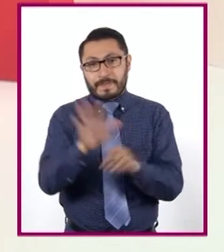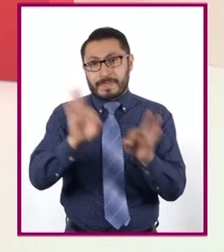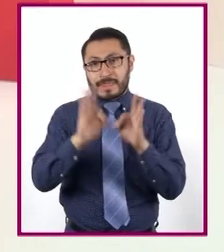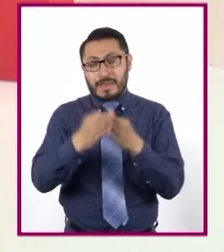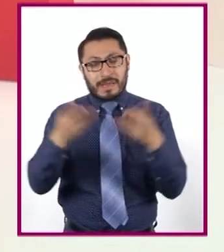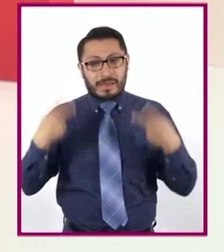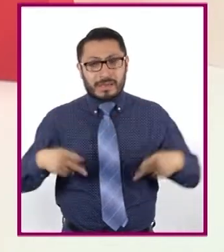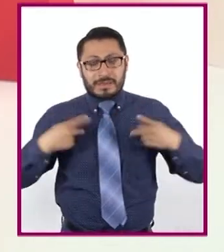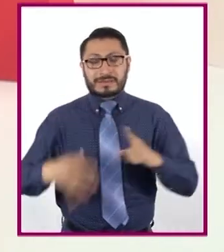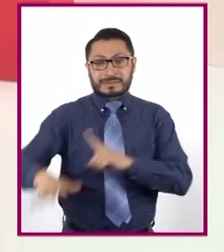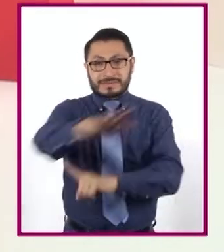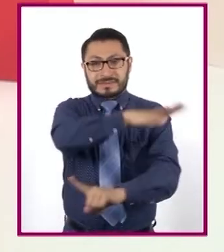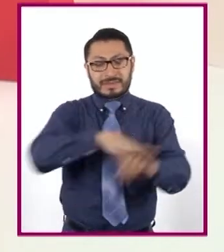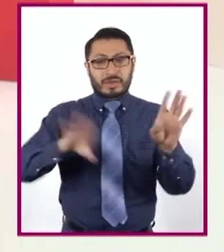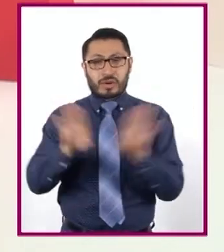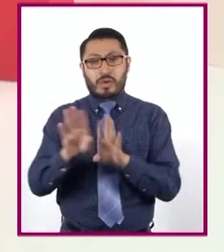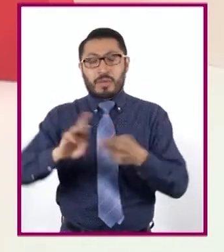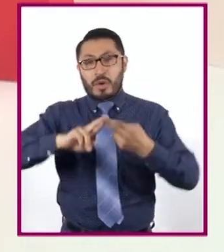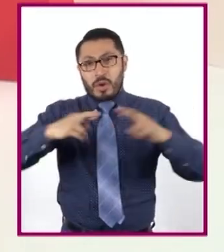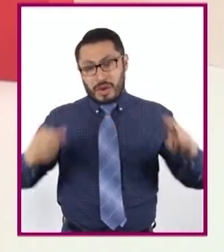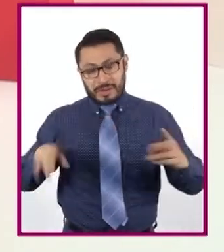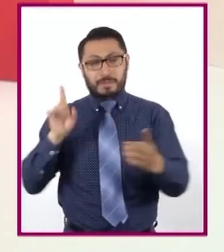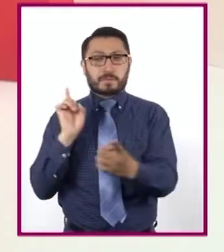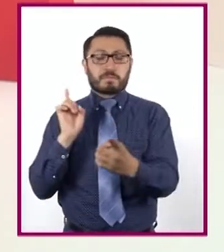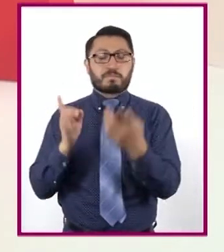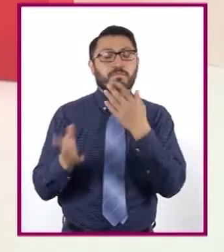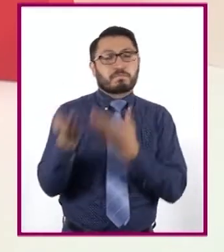entorno interactúan y se relacionan entre sí.